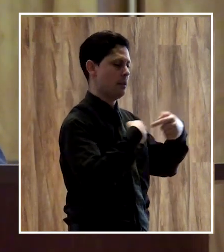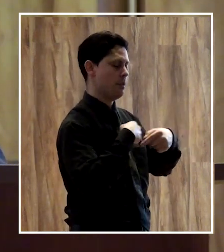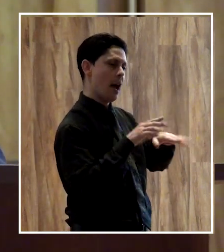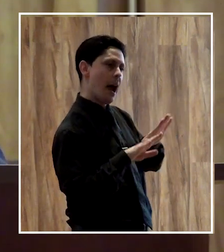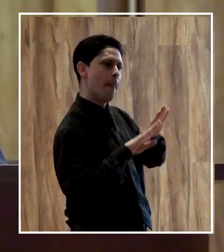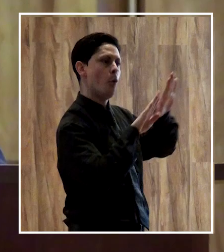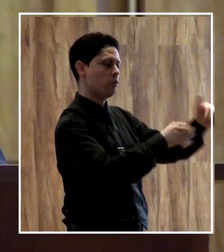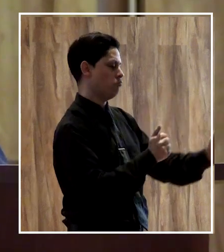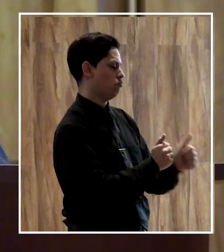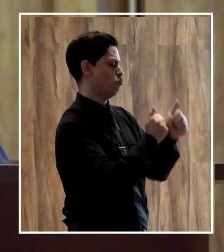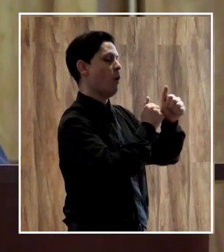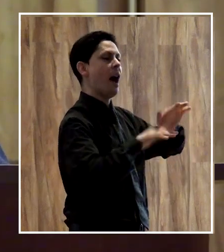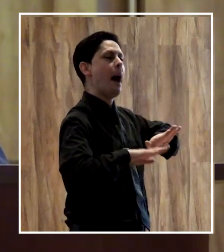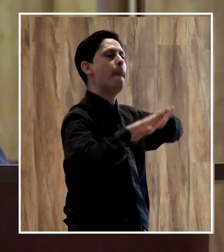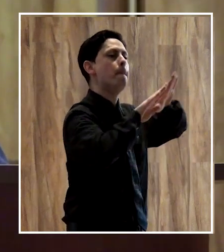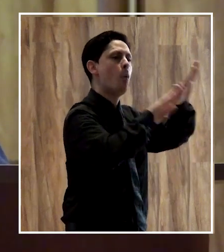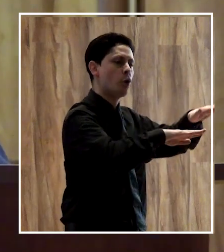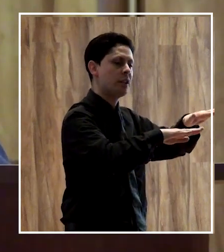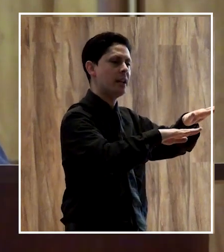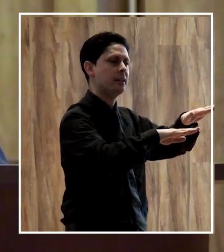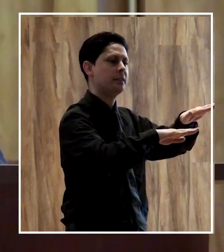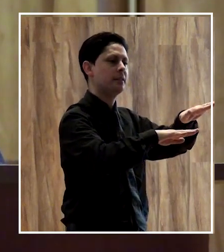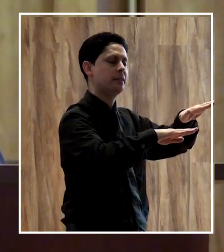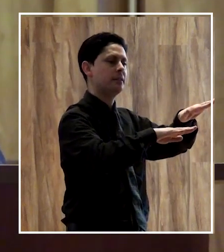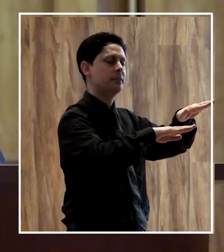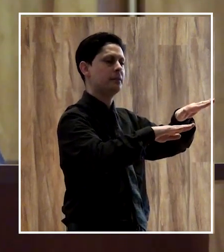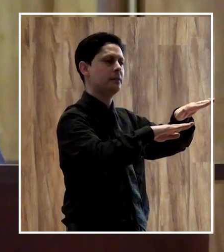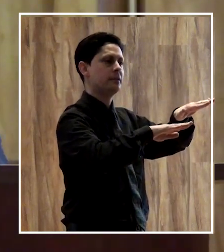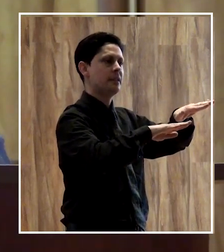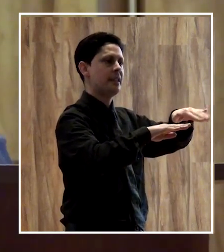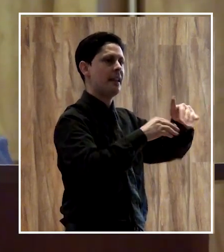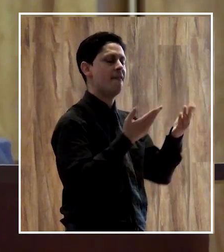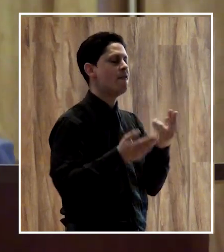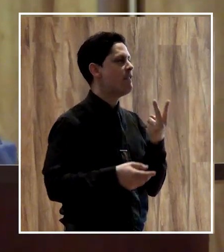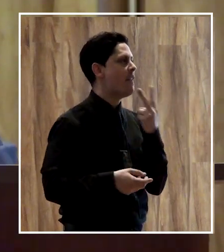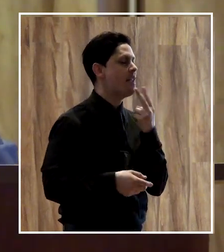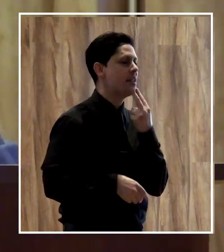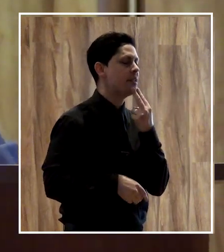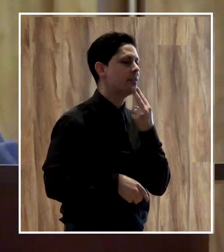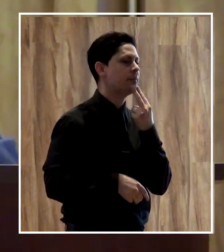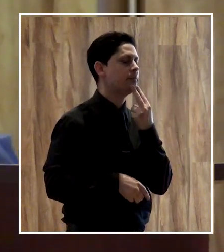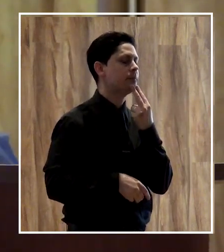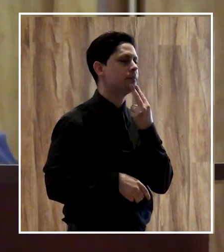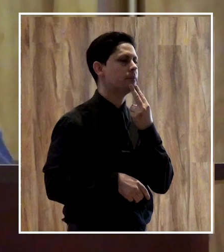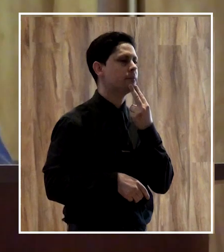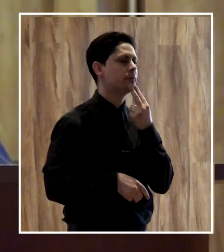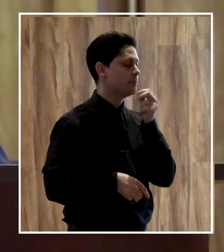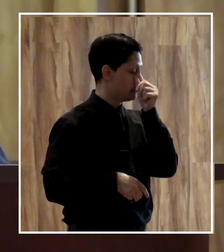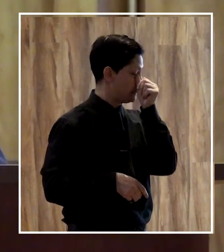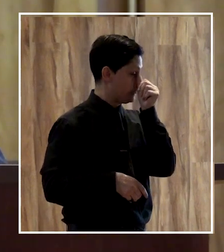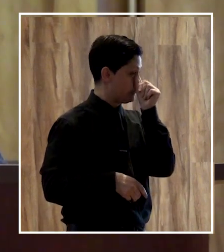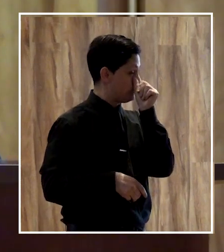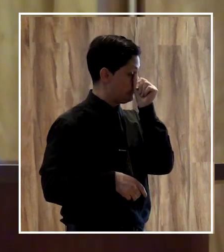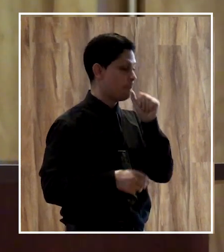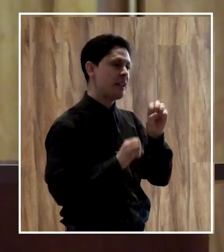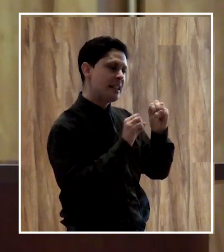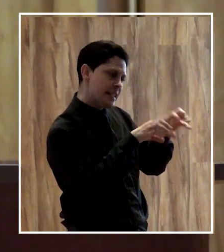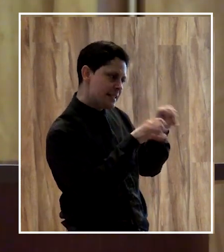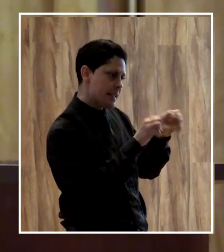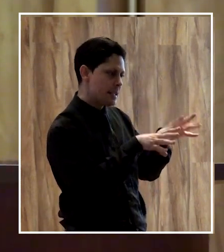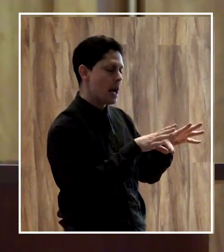con doña Irma, trabajar con la experiencia que ya tenía de vivir y